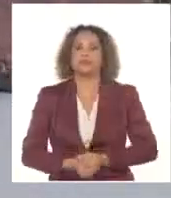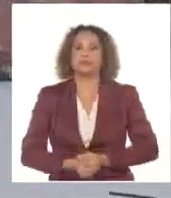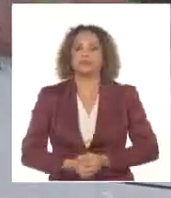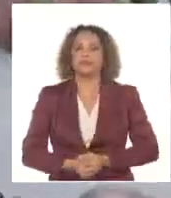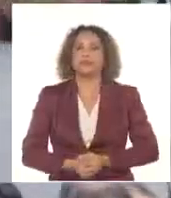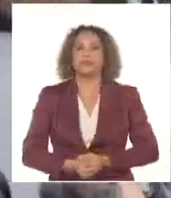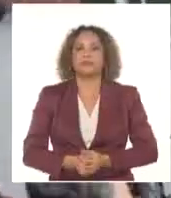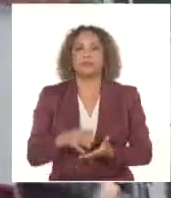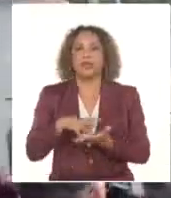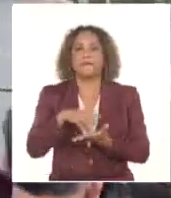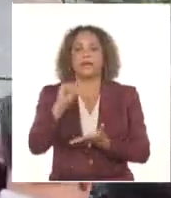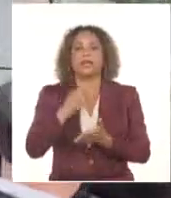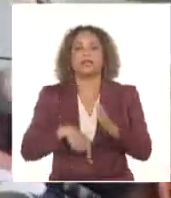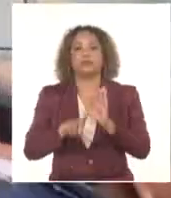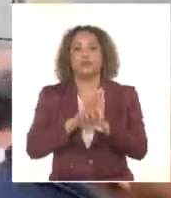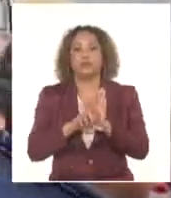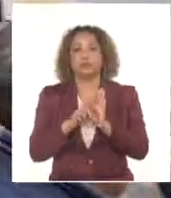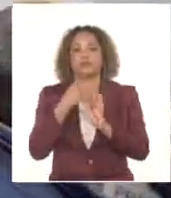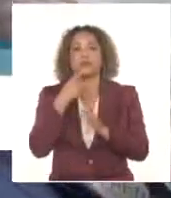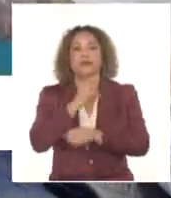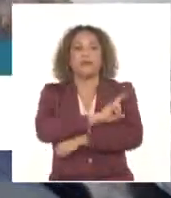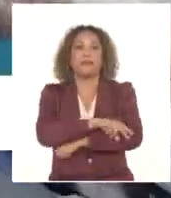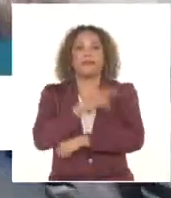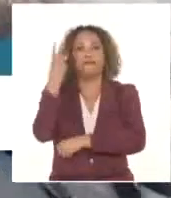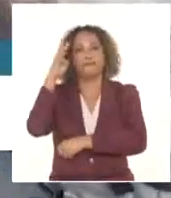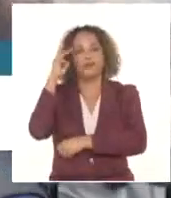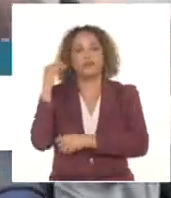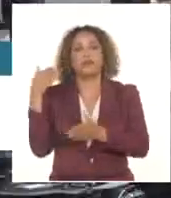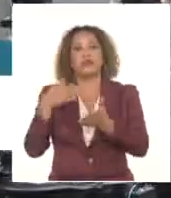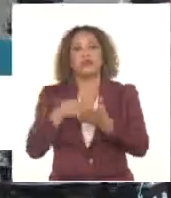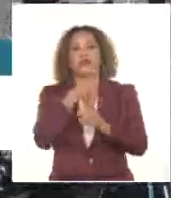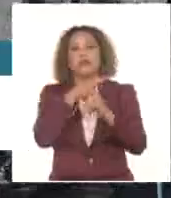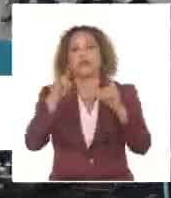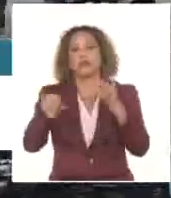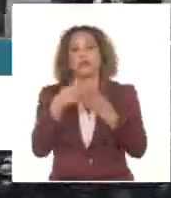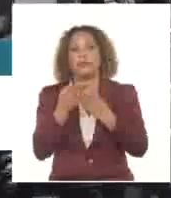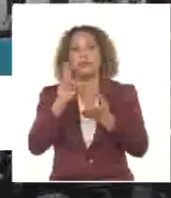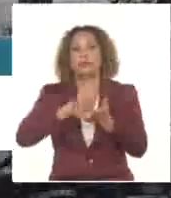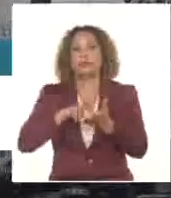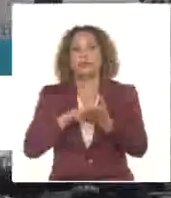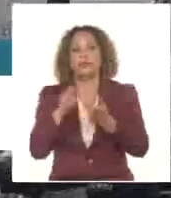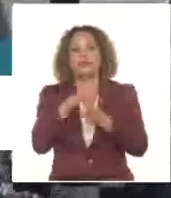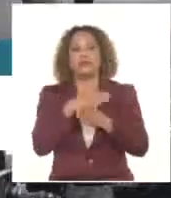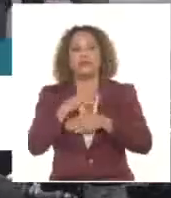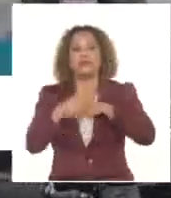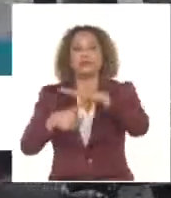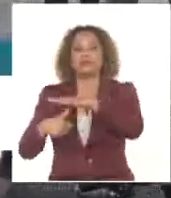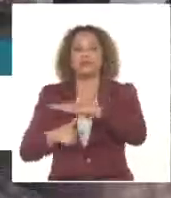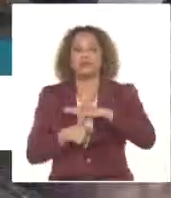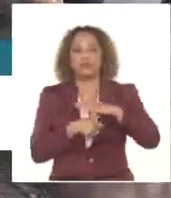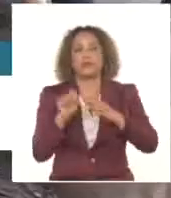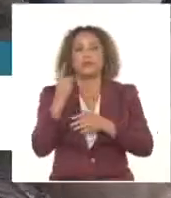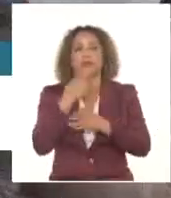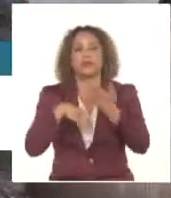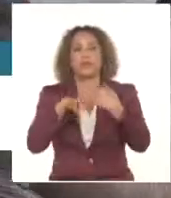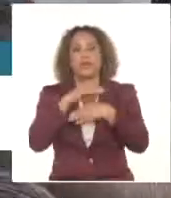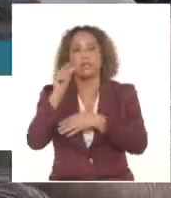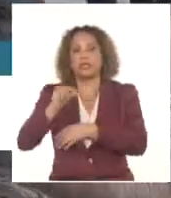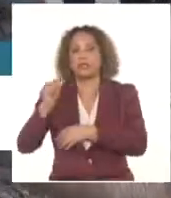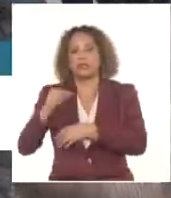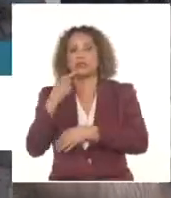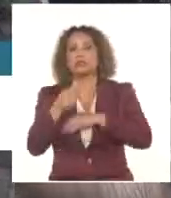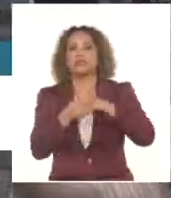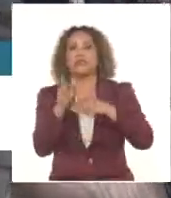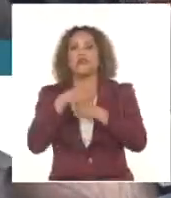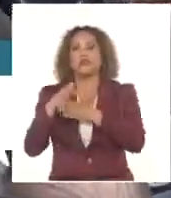al palacio legislativo de México llegaron sobre el mediodía de este martes decenas de presidentes y primeros ministros fundamentalmente de